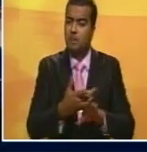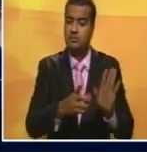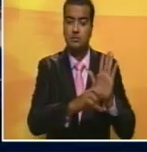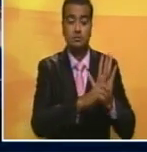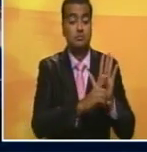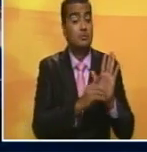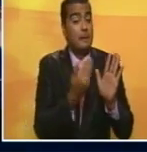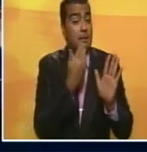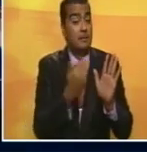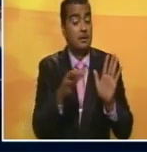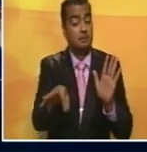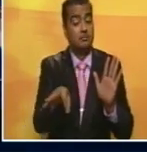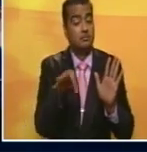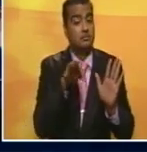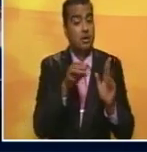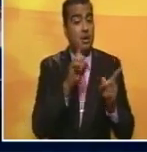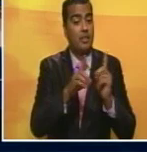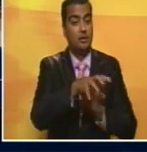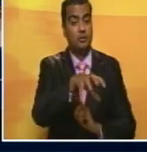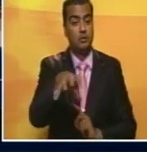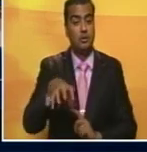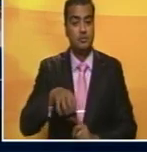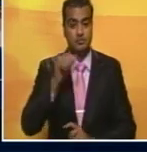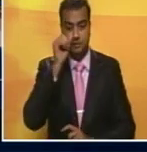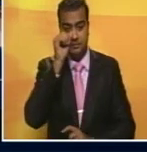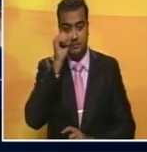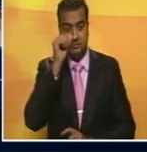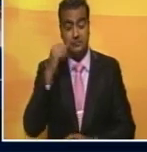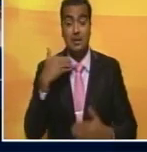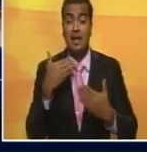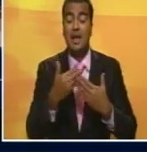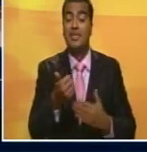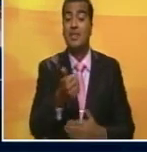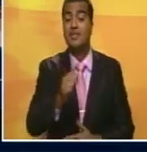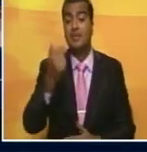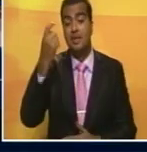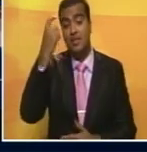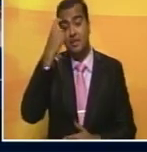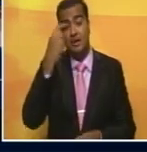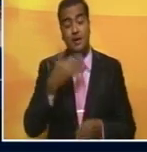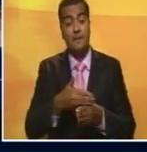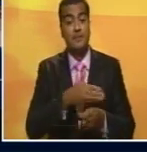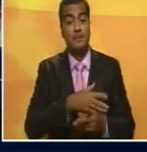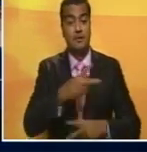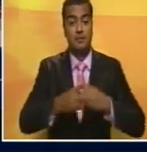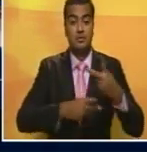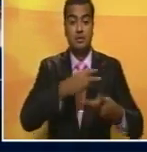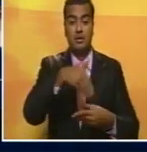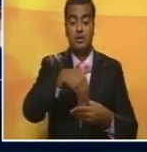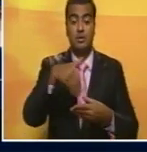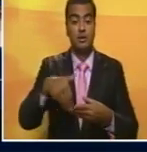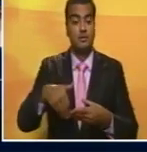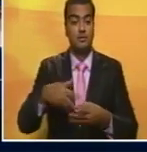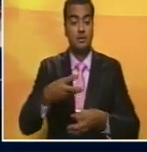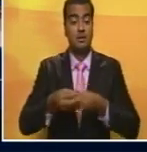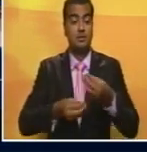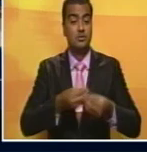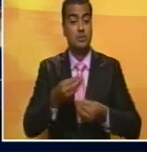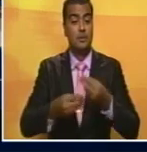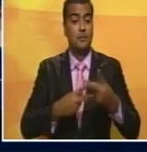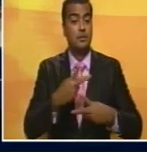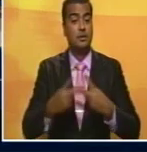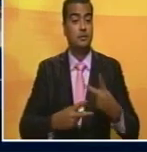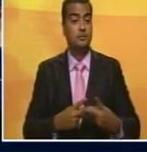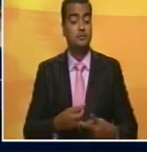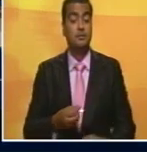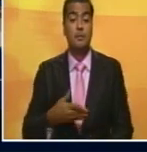que le permiten la escogencia en cada región. Hasta 10 días antes del proceso electoral, las organizaciones